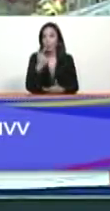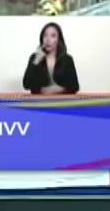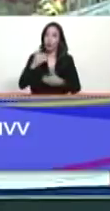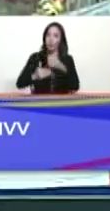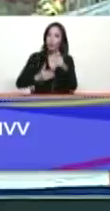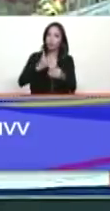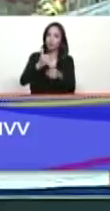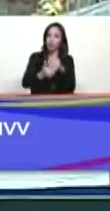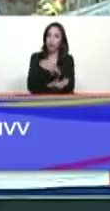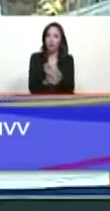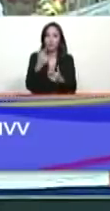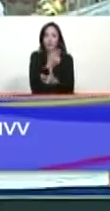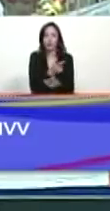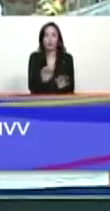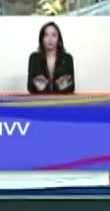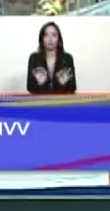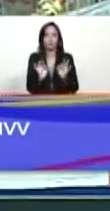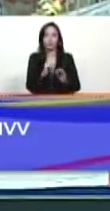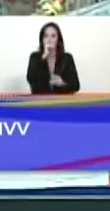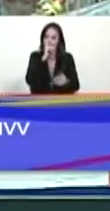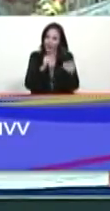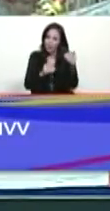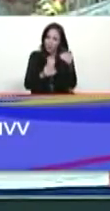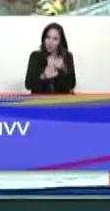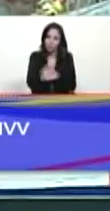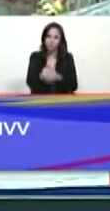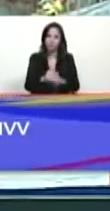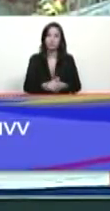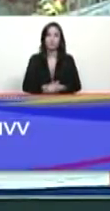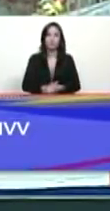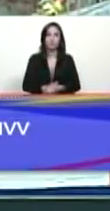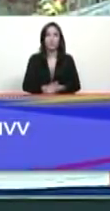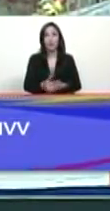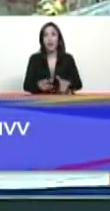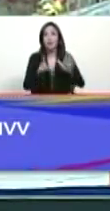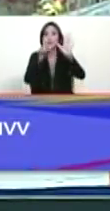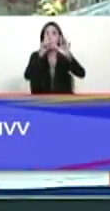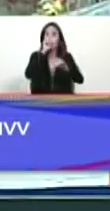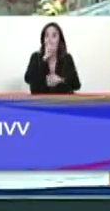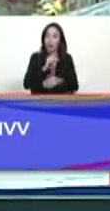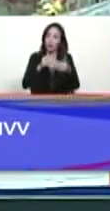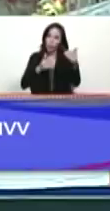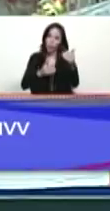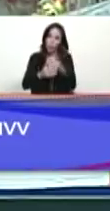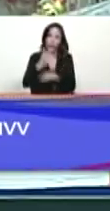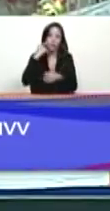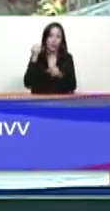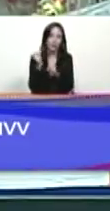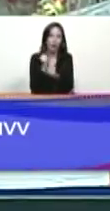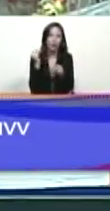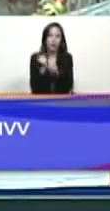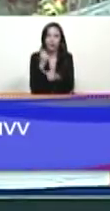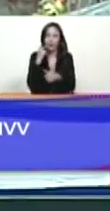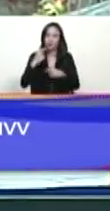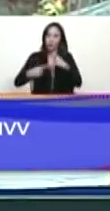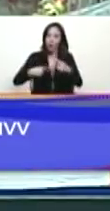avance colosal en los años que están por venir. Son 6 años de trabajo